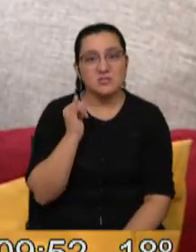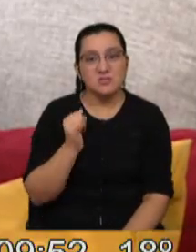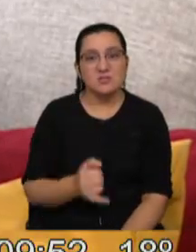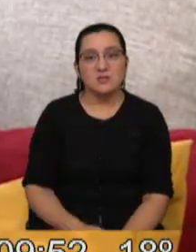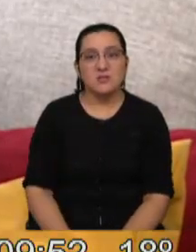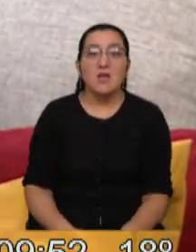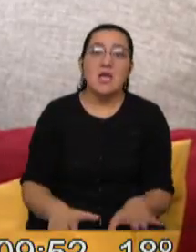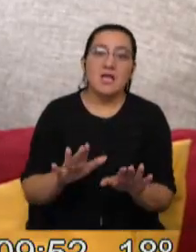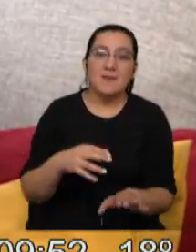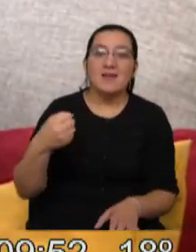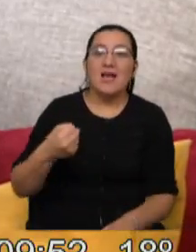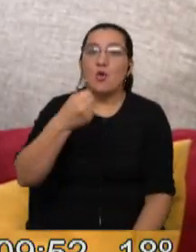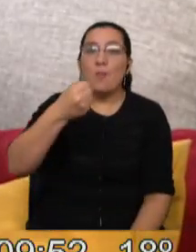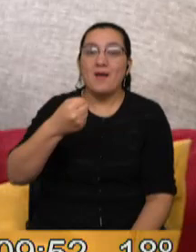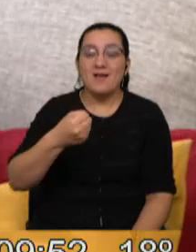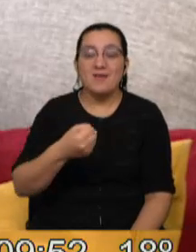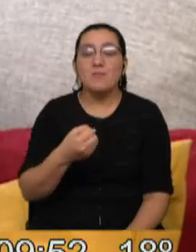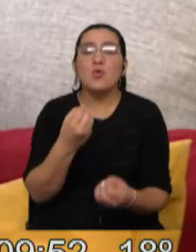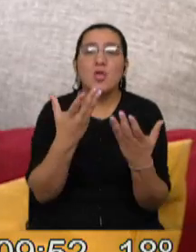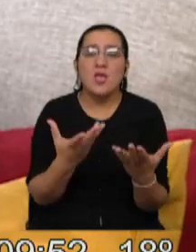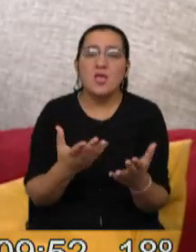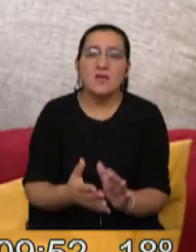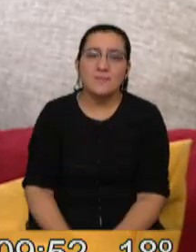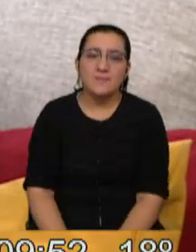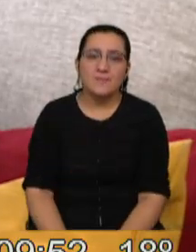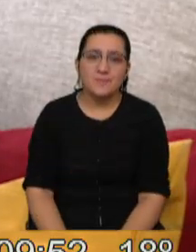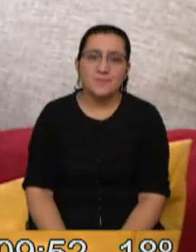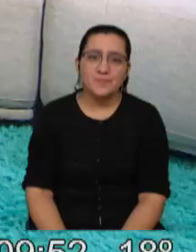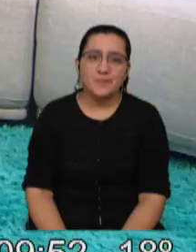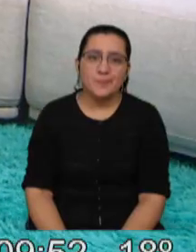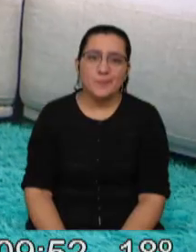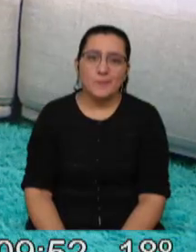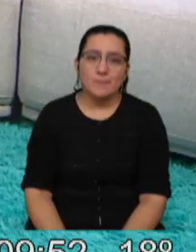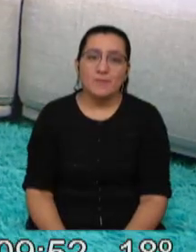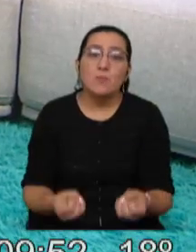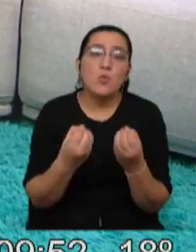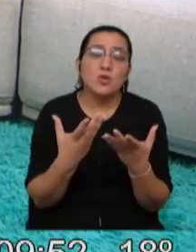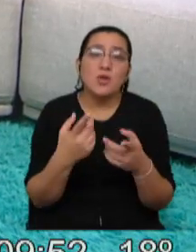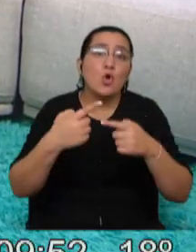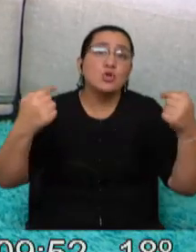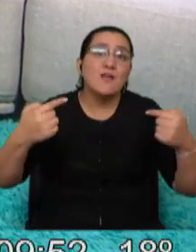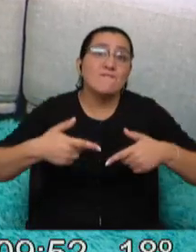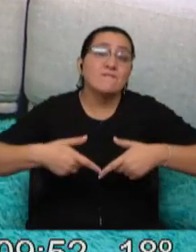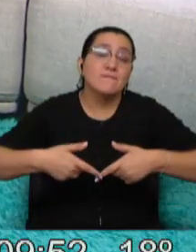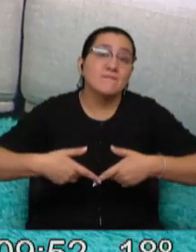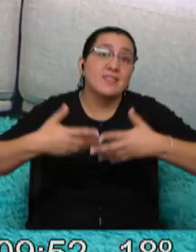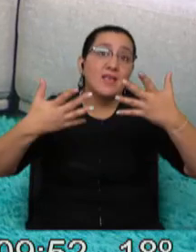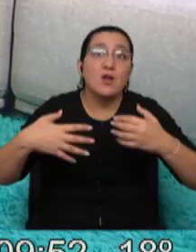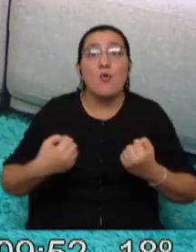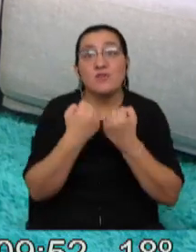Vino. Sí, capaz que la copa es lo que ¿Y genera. ¿Por qué brindan los uruguayos? ¿O por qué brinda el Russo Siaviaga? Y asumo que